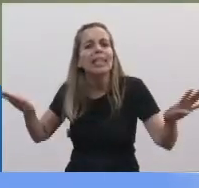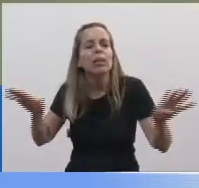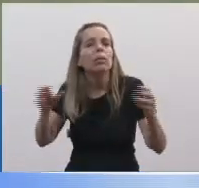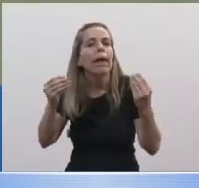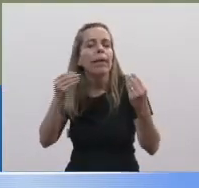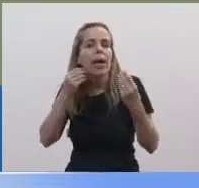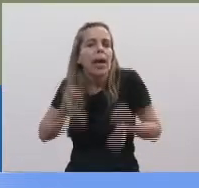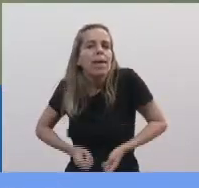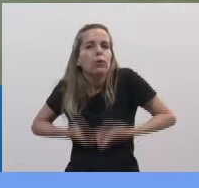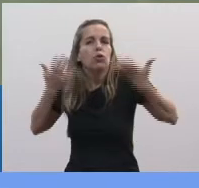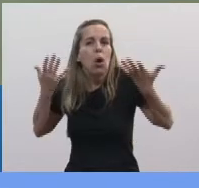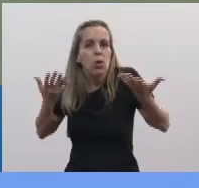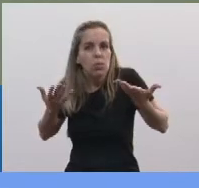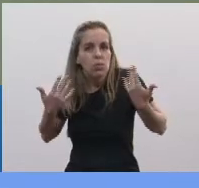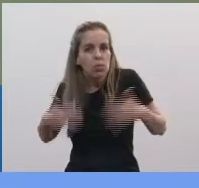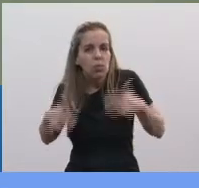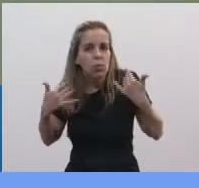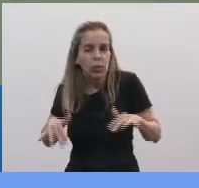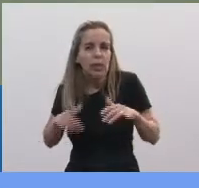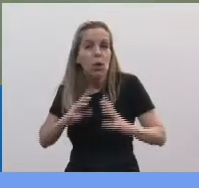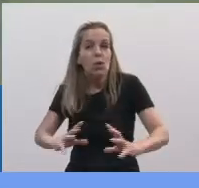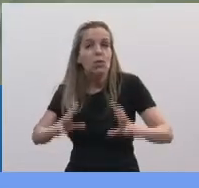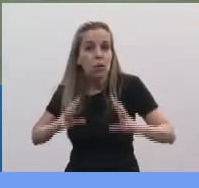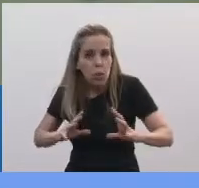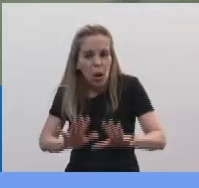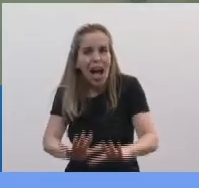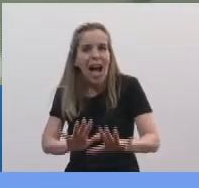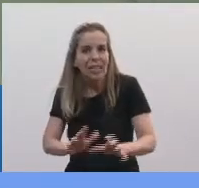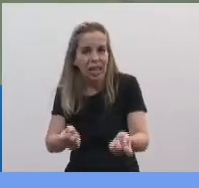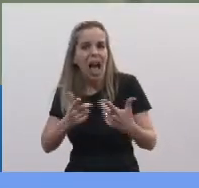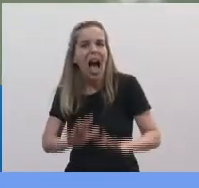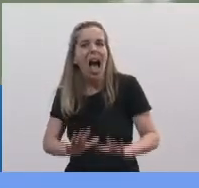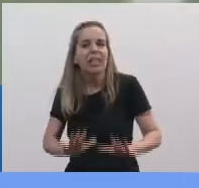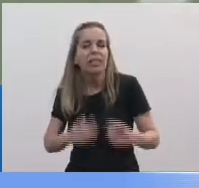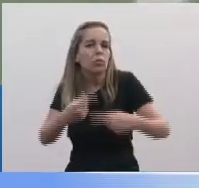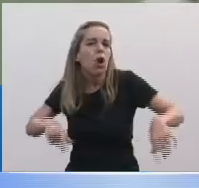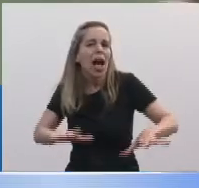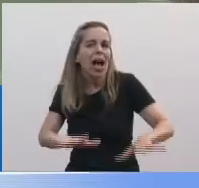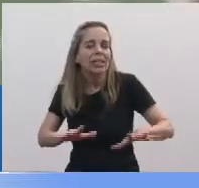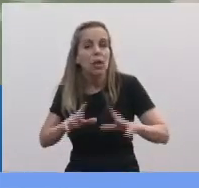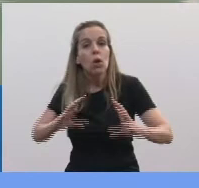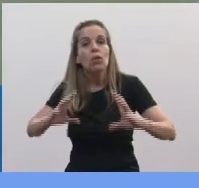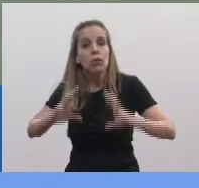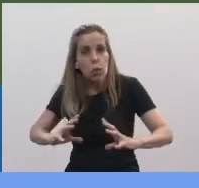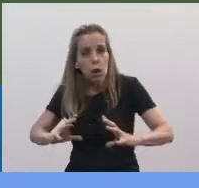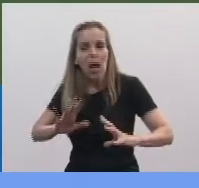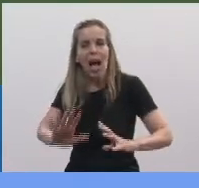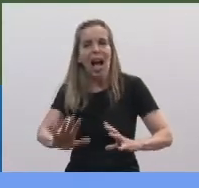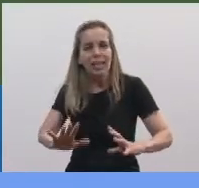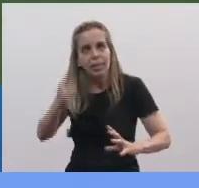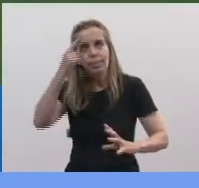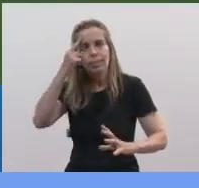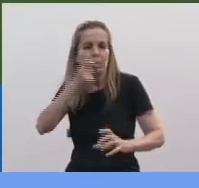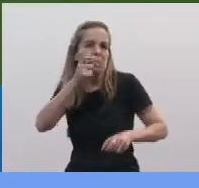de emoción que yo nunca vi. El fútbol genera eso. Hace eso, logra que te abraces